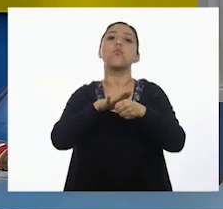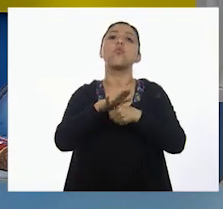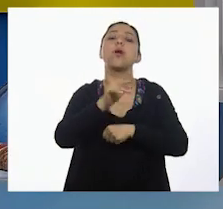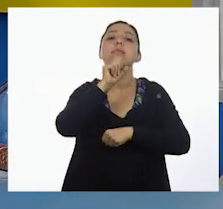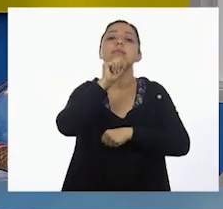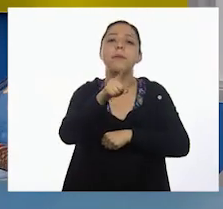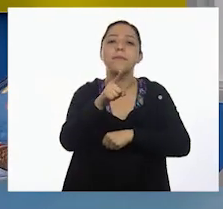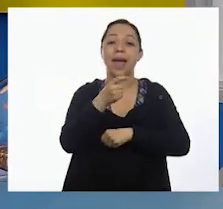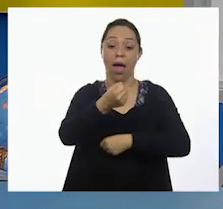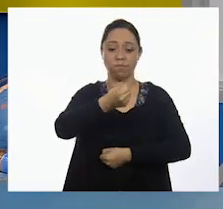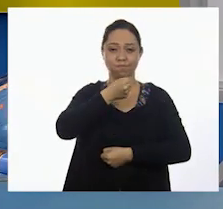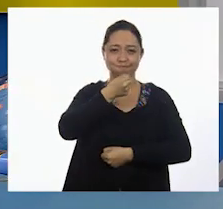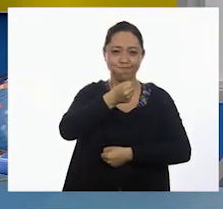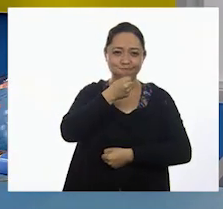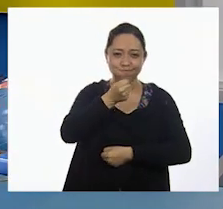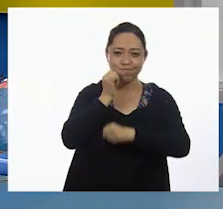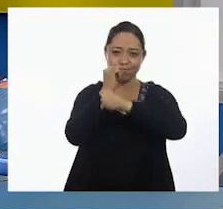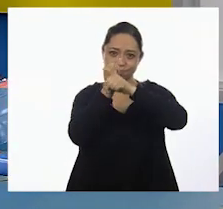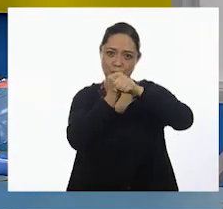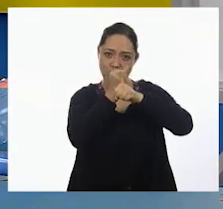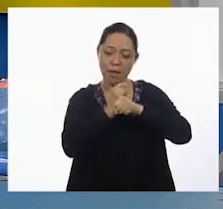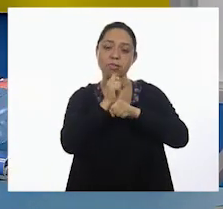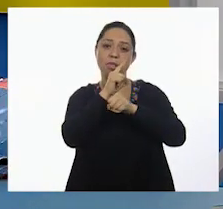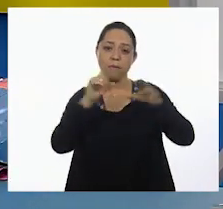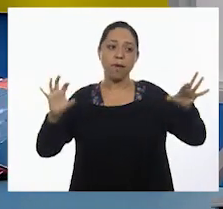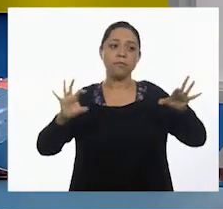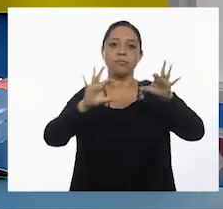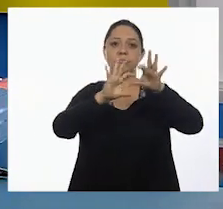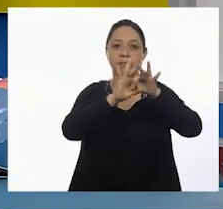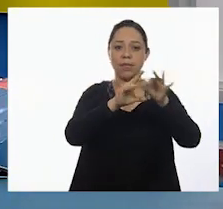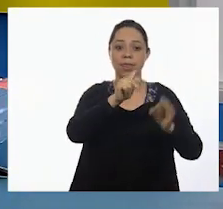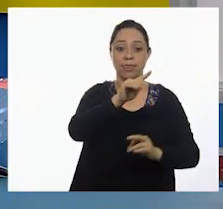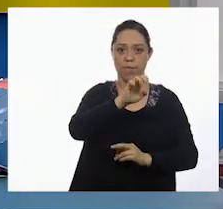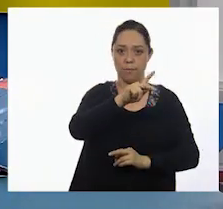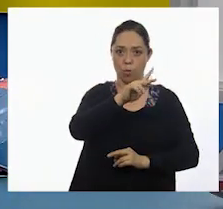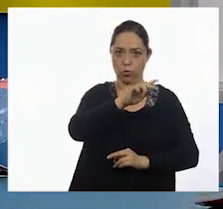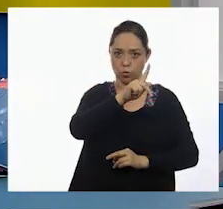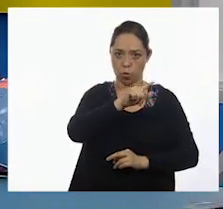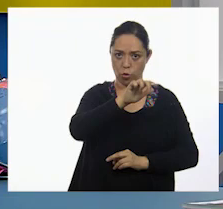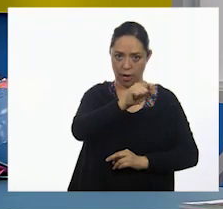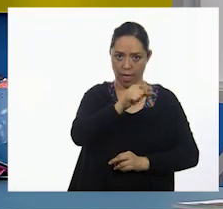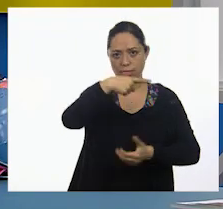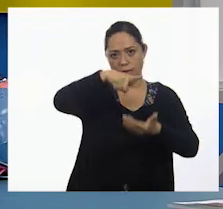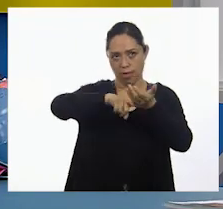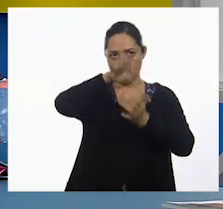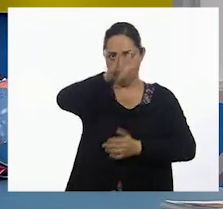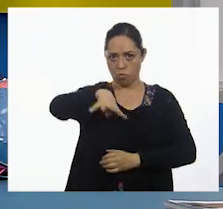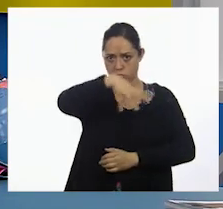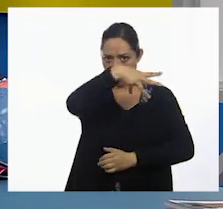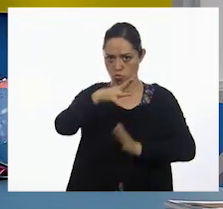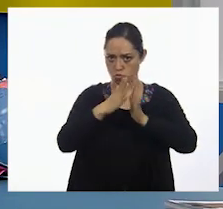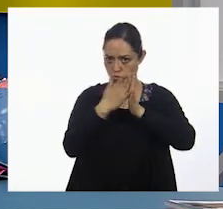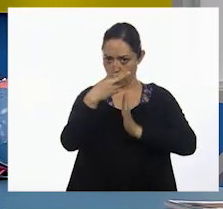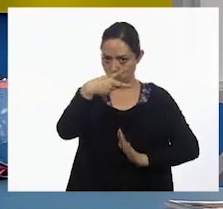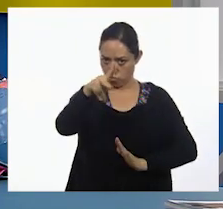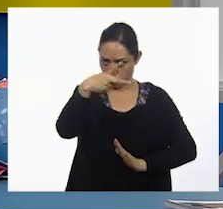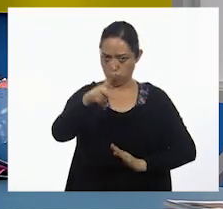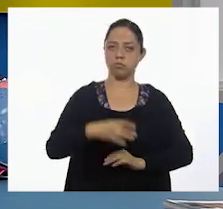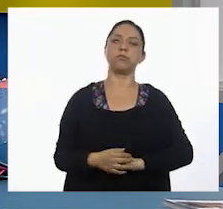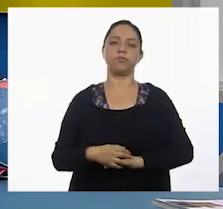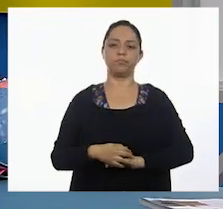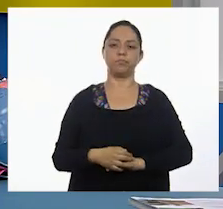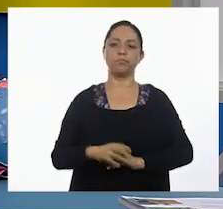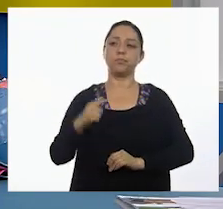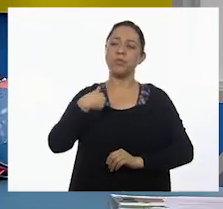este reportaje y el de Tepoztlán en ese cuadro que está en tu libro. Y vamos a trabajarlos. Le voy a pedir a